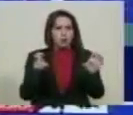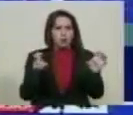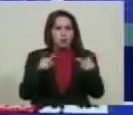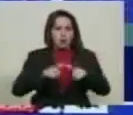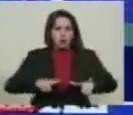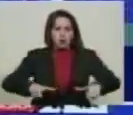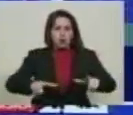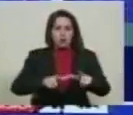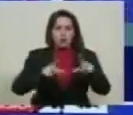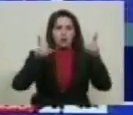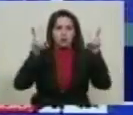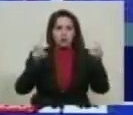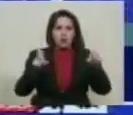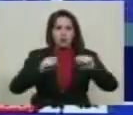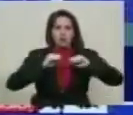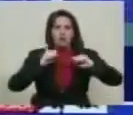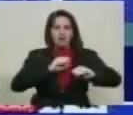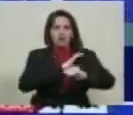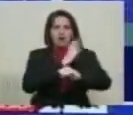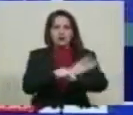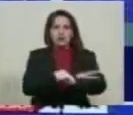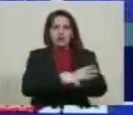hacia una nueva correlación de fuerza.